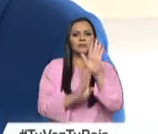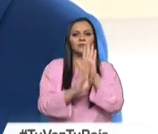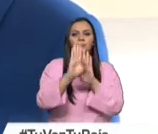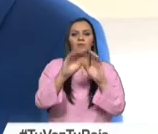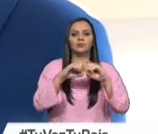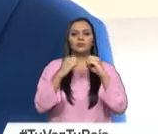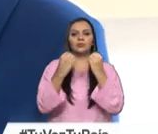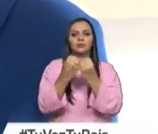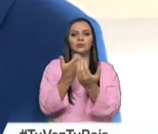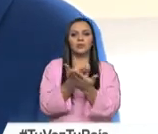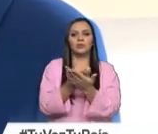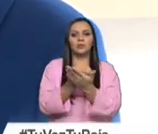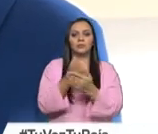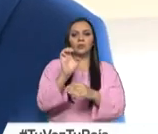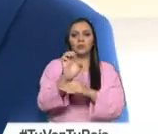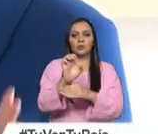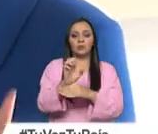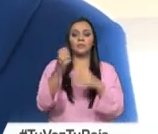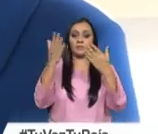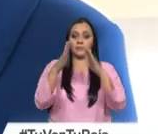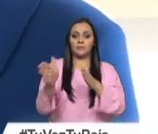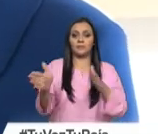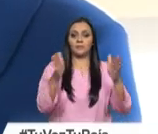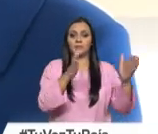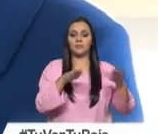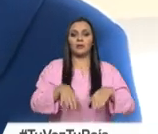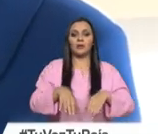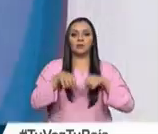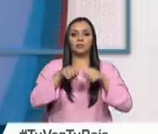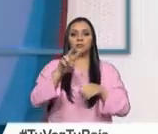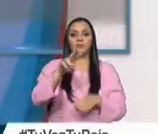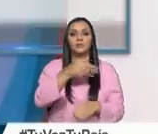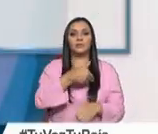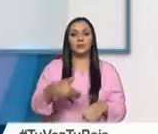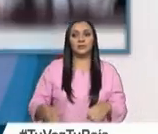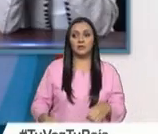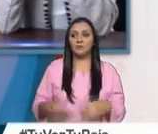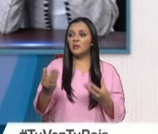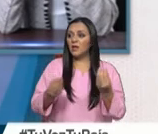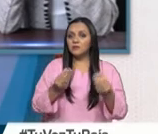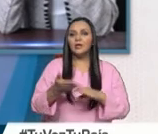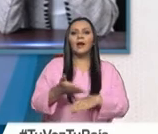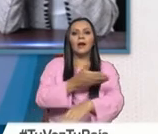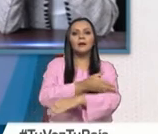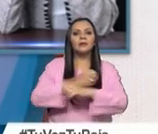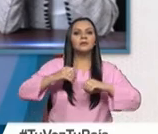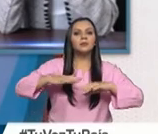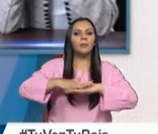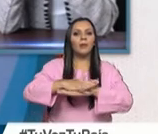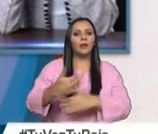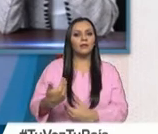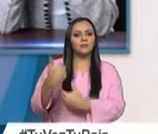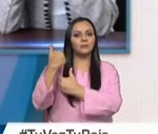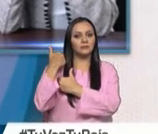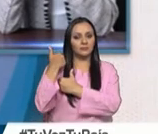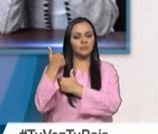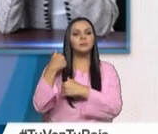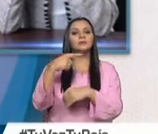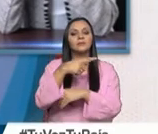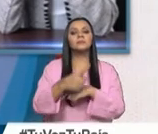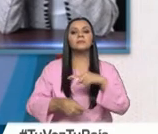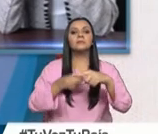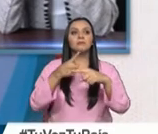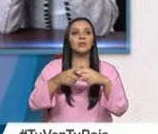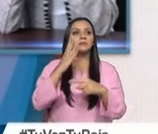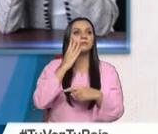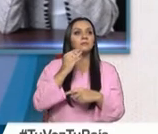y económico del país. Previo a asumir la vicepresidencia, era la Secretaria Nacional de Planificación y Desarrollo. Además de esta amplia